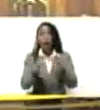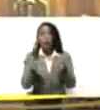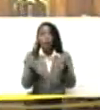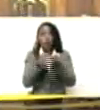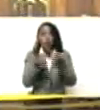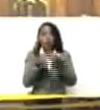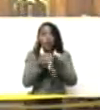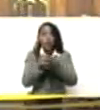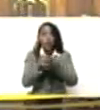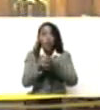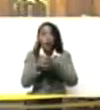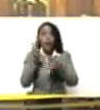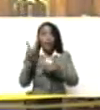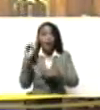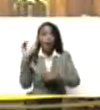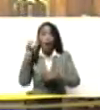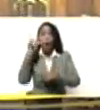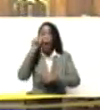importante